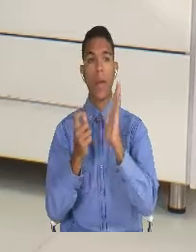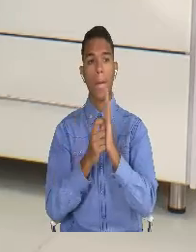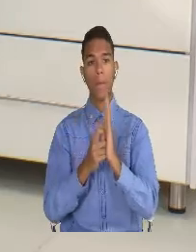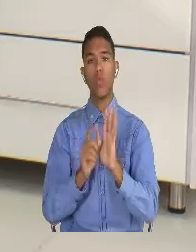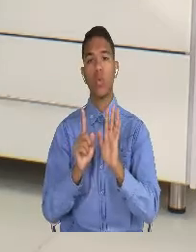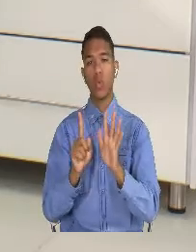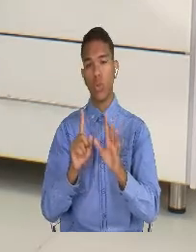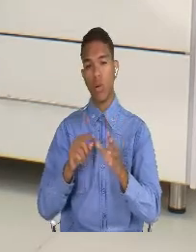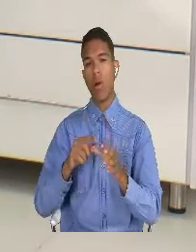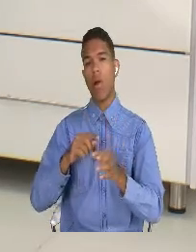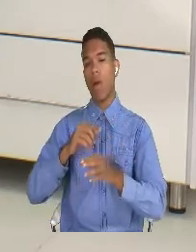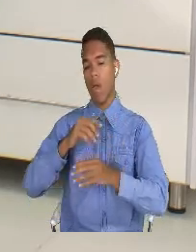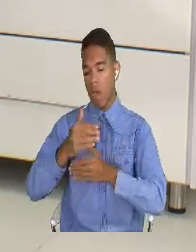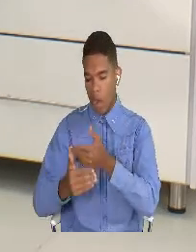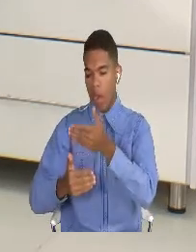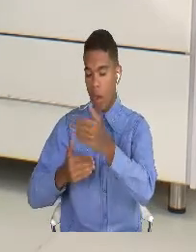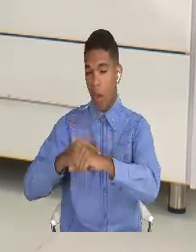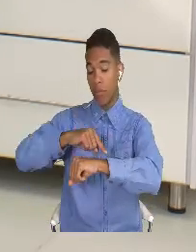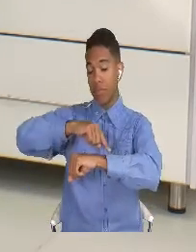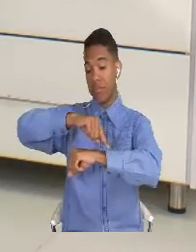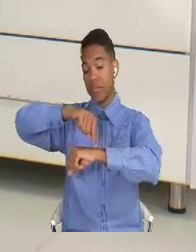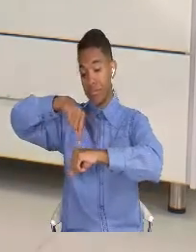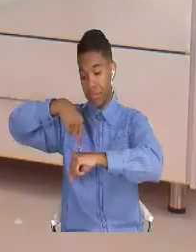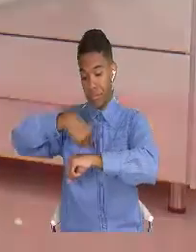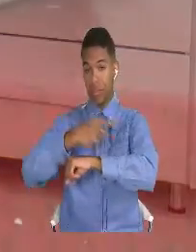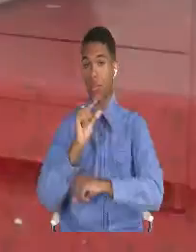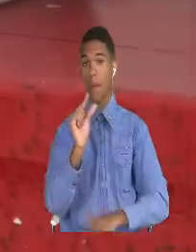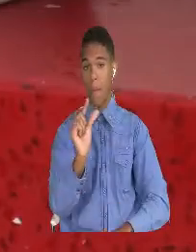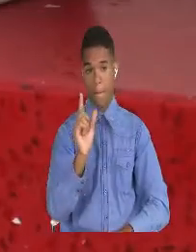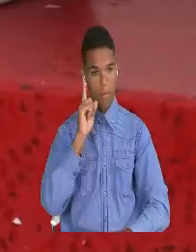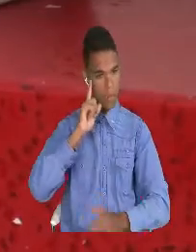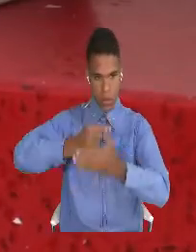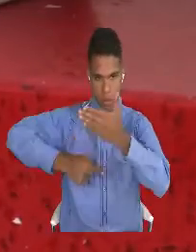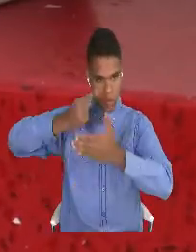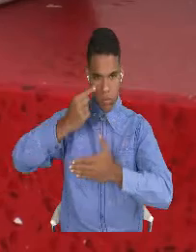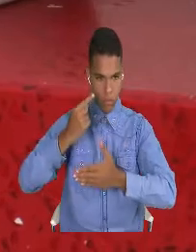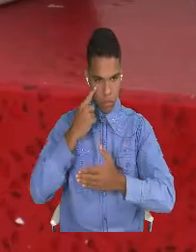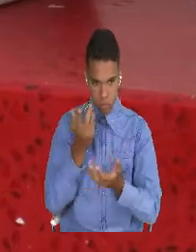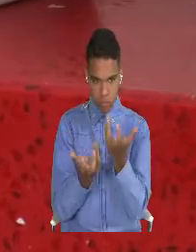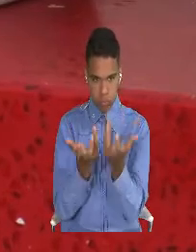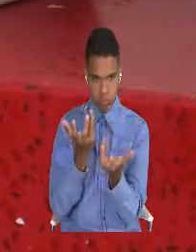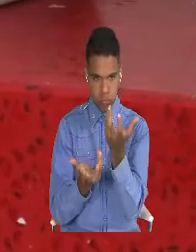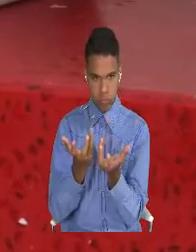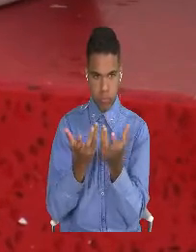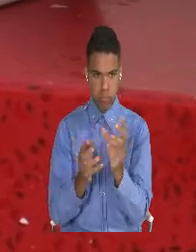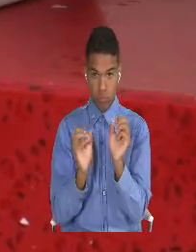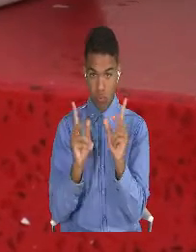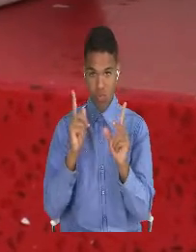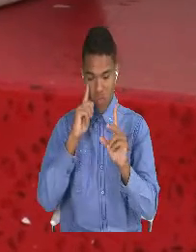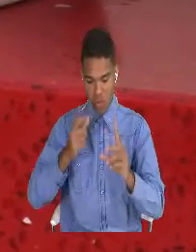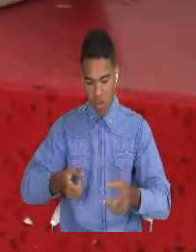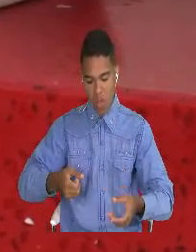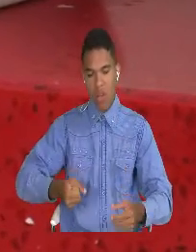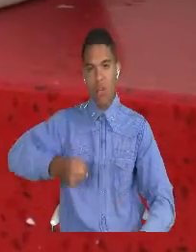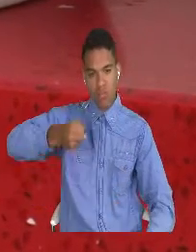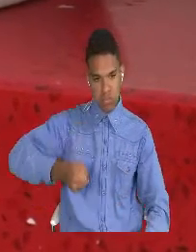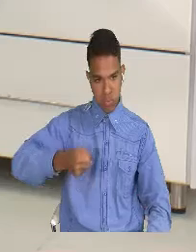largo proceso, ¿sí? Entonces, si quieres, una vez vamos a poner manos a la obra. Ok, entonces ya tengo nuestro sartén por acá prelisto, un